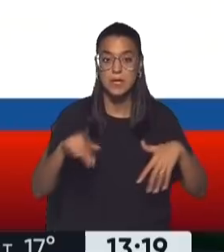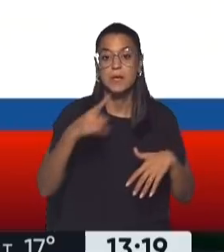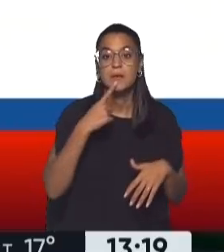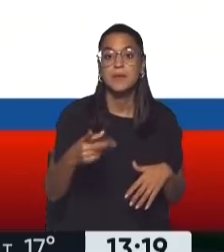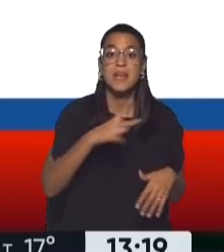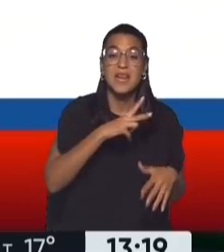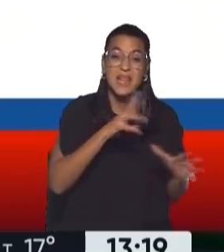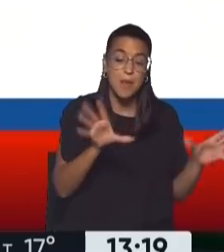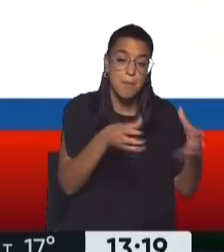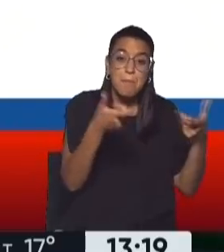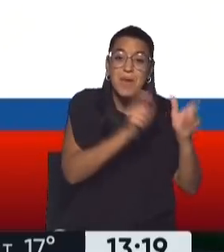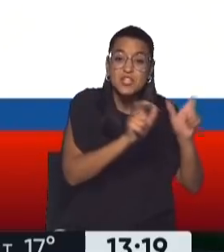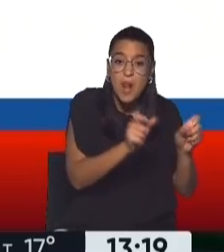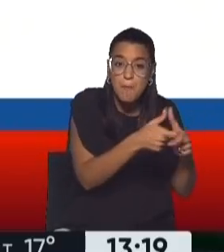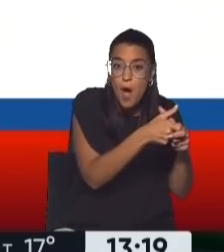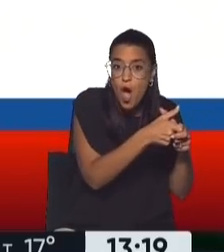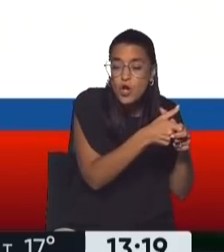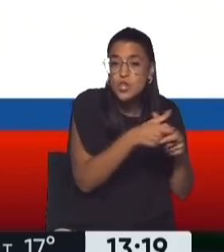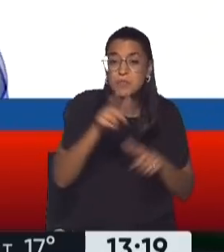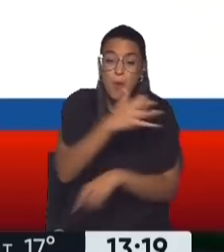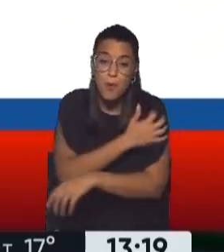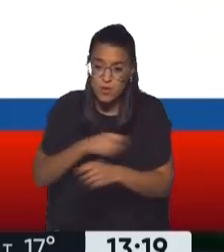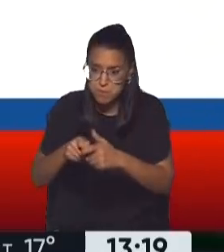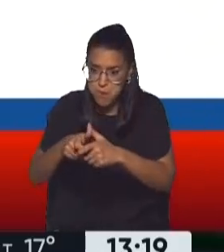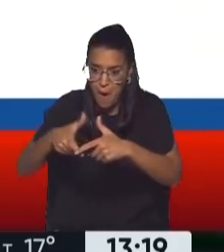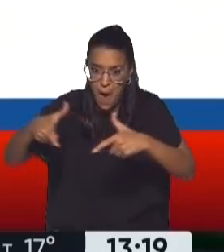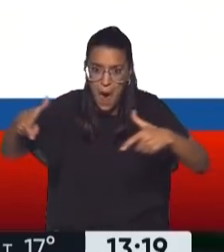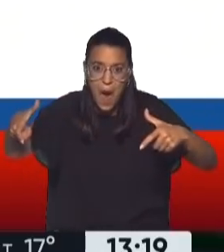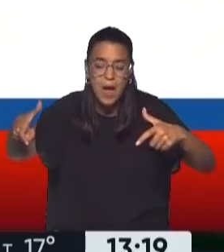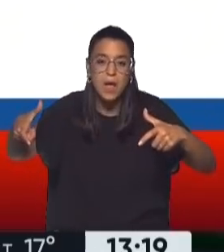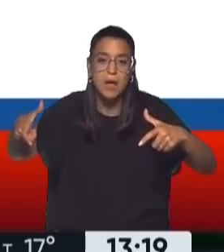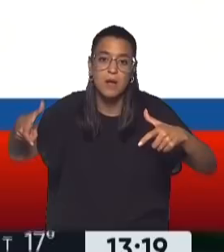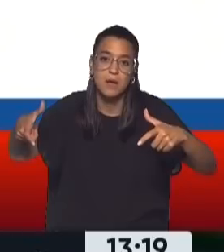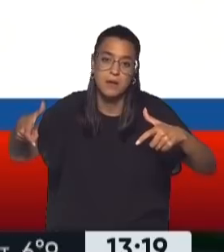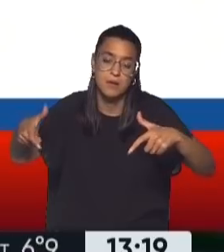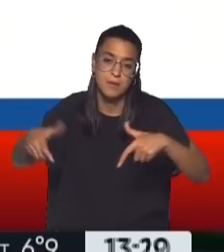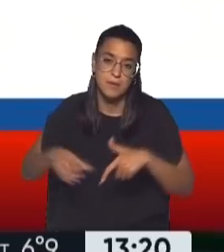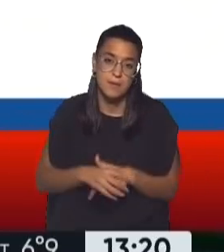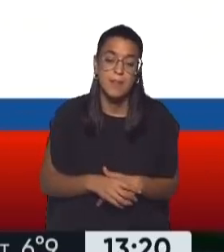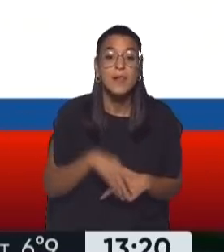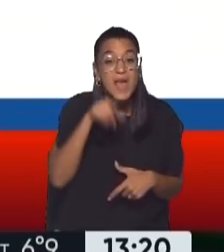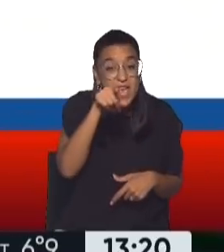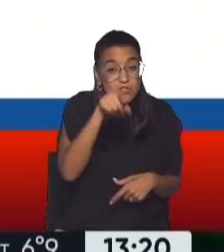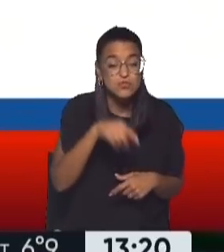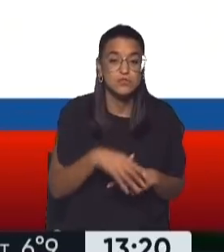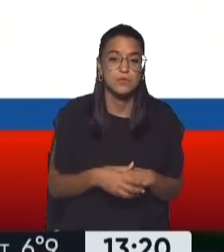se ha concentrado en mucha menos gente y la pobreza se ha distribuido entre mucha más gente. Y